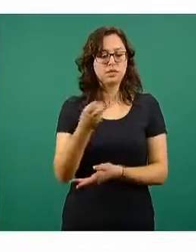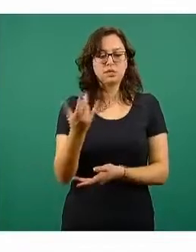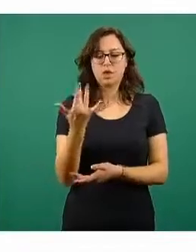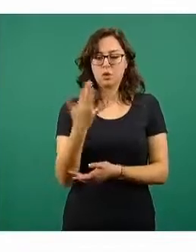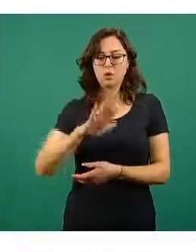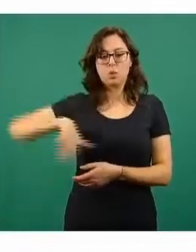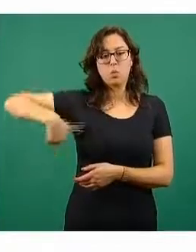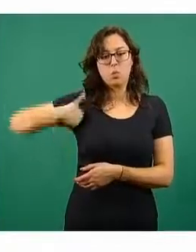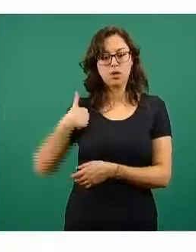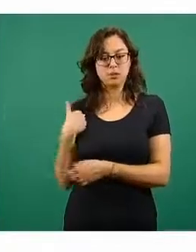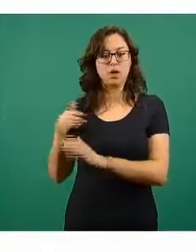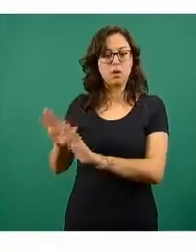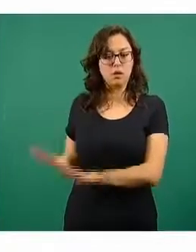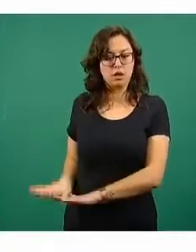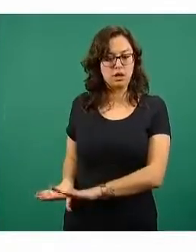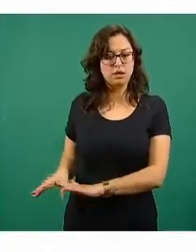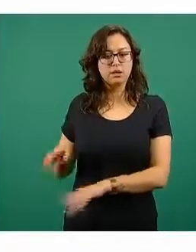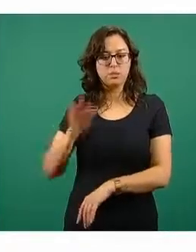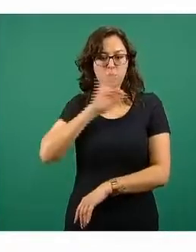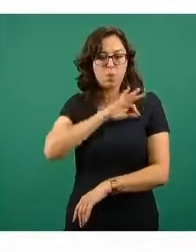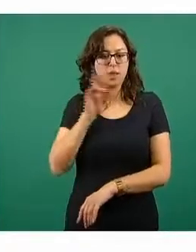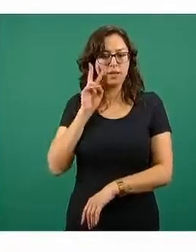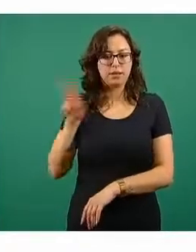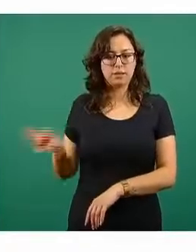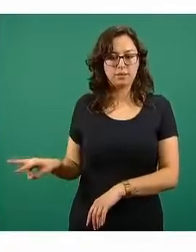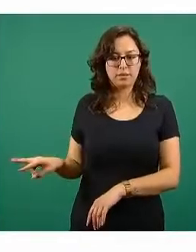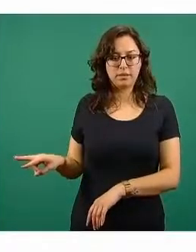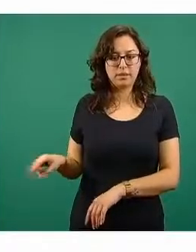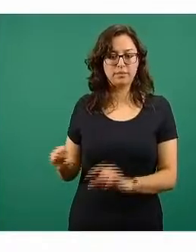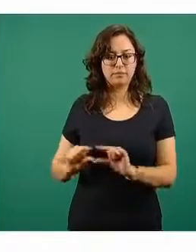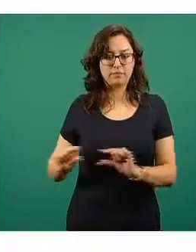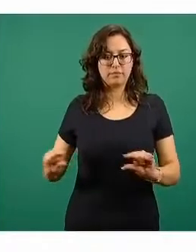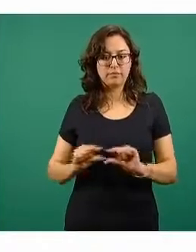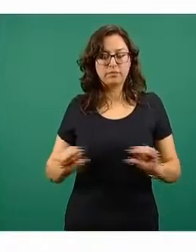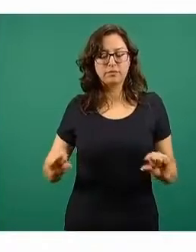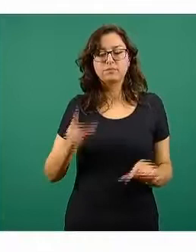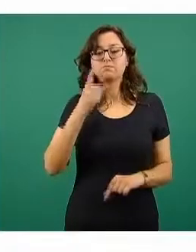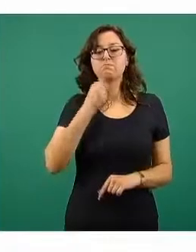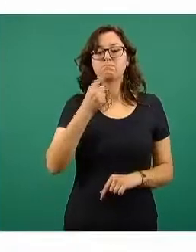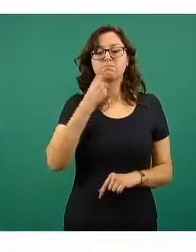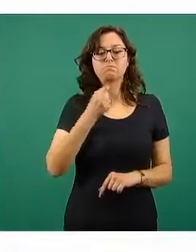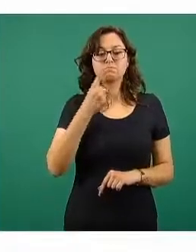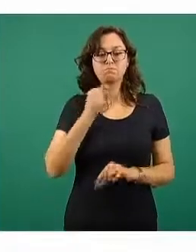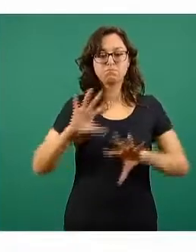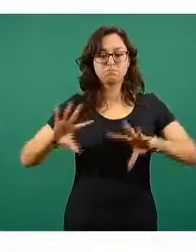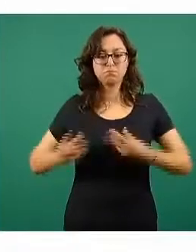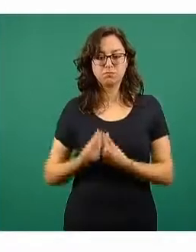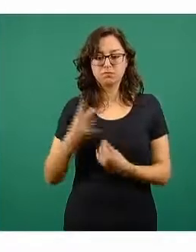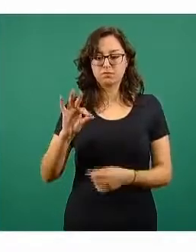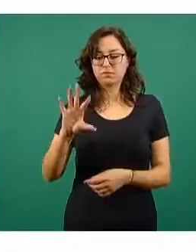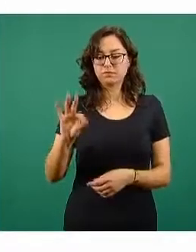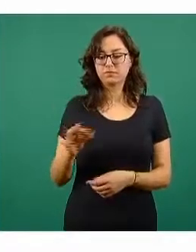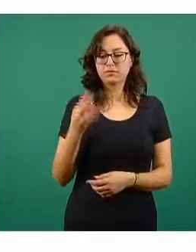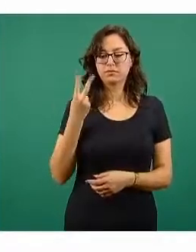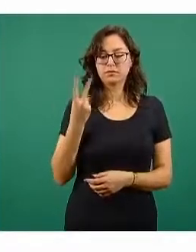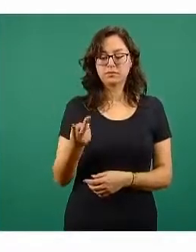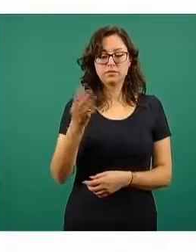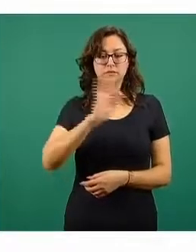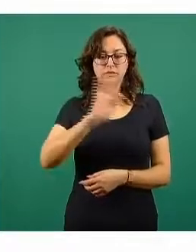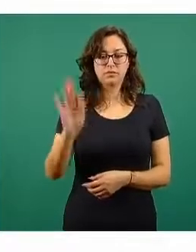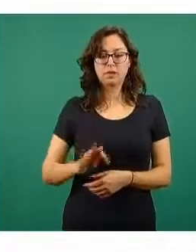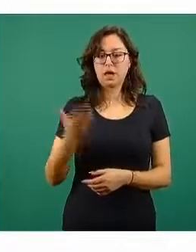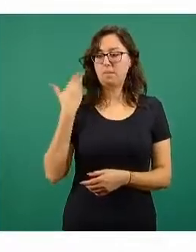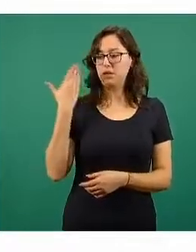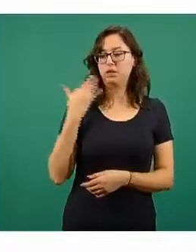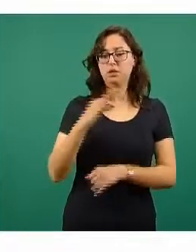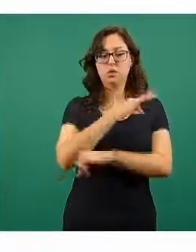lo que aparece en la etiqueta roja al pie de la figura, y representan el 42% del paquete más reciente